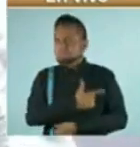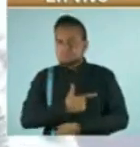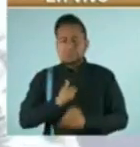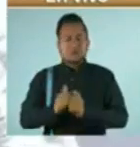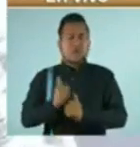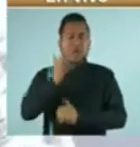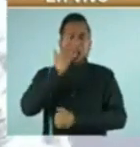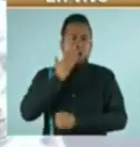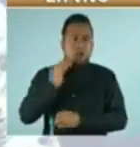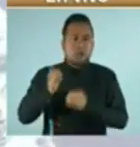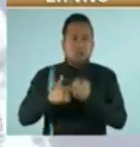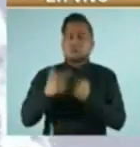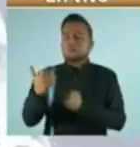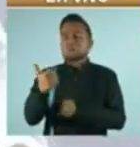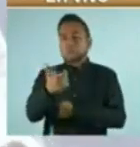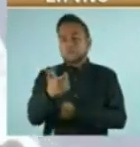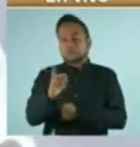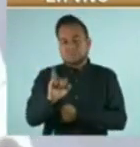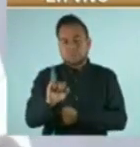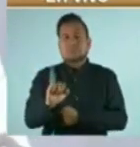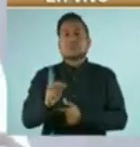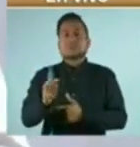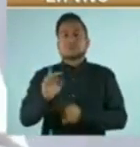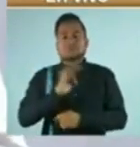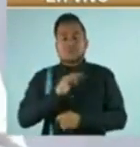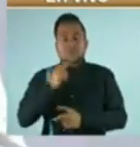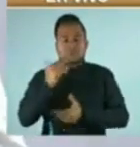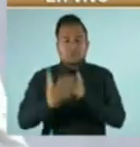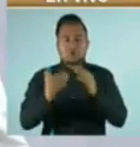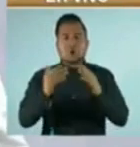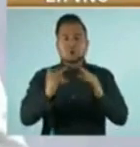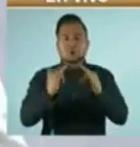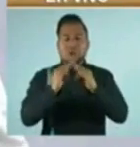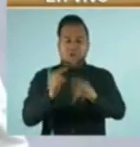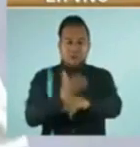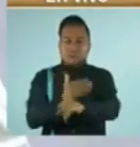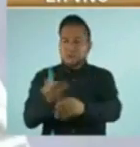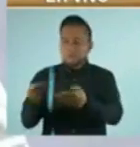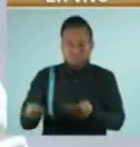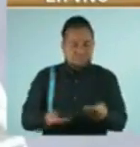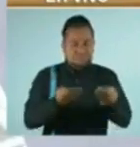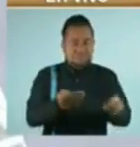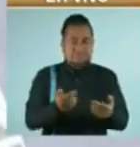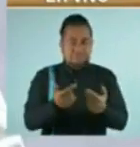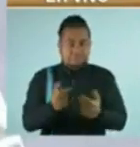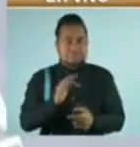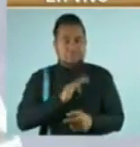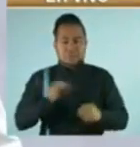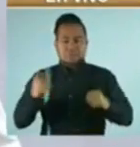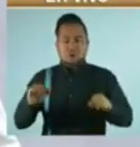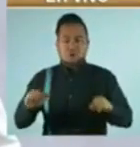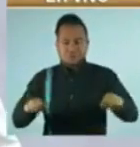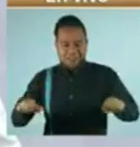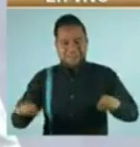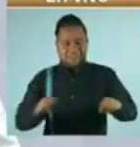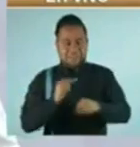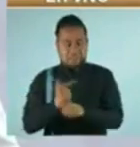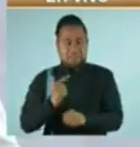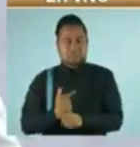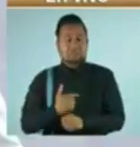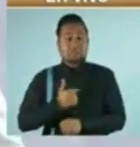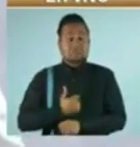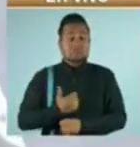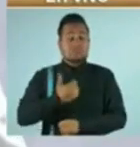un pequeño costo, te van a llevar tu servicio a tu destino, donde tú lo desees. Entonces, yo quiero